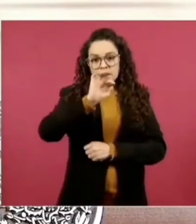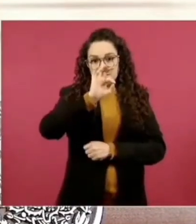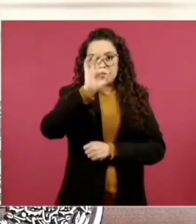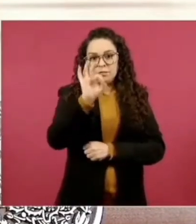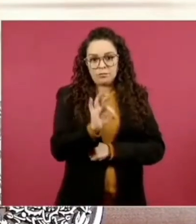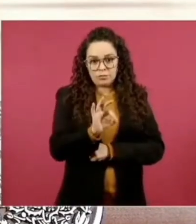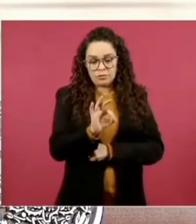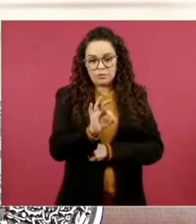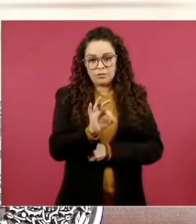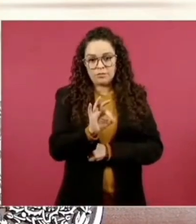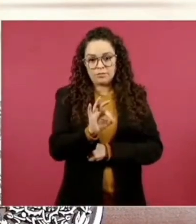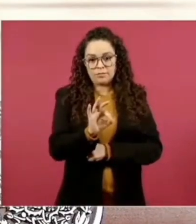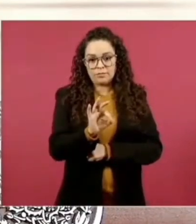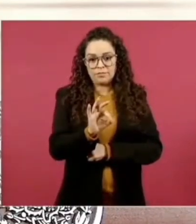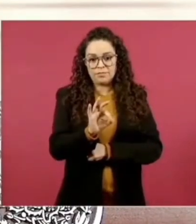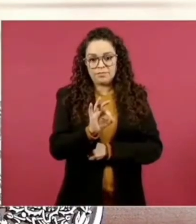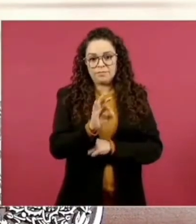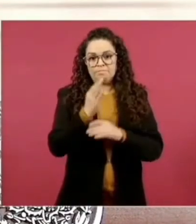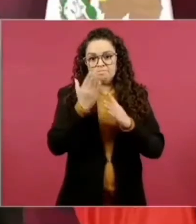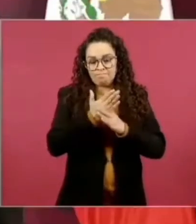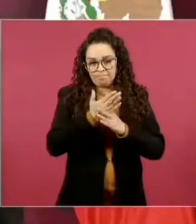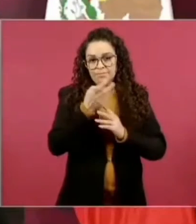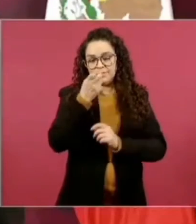Iban a recibir como